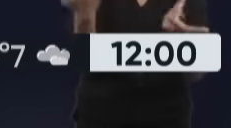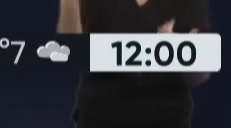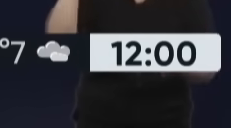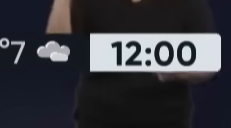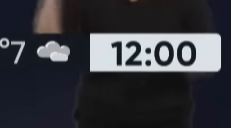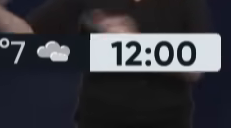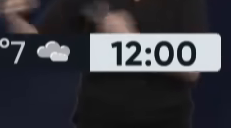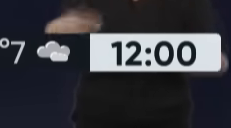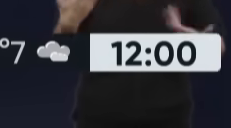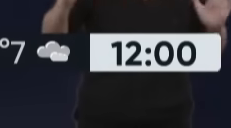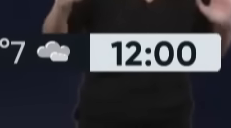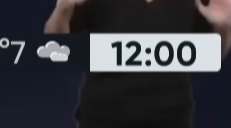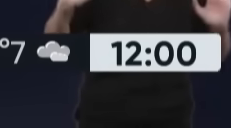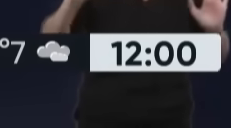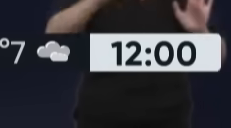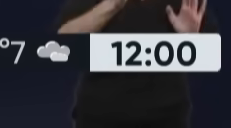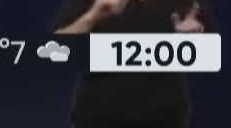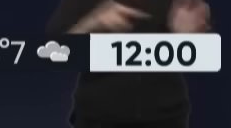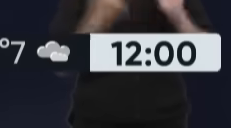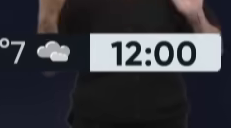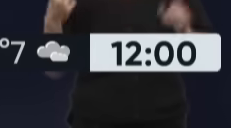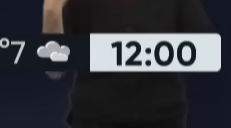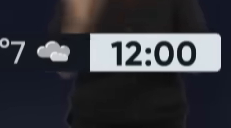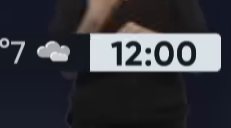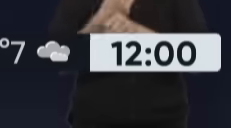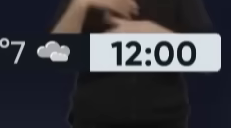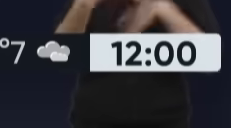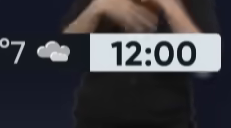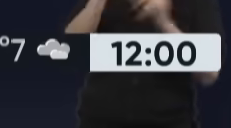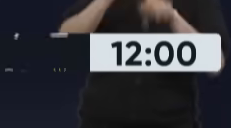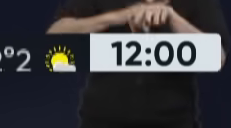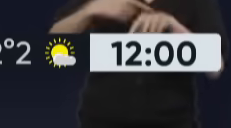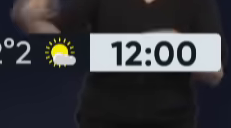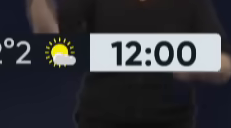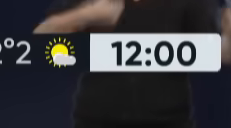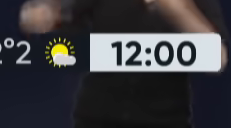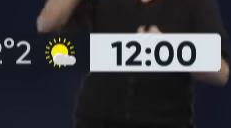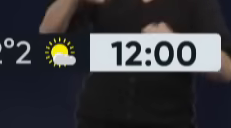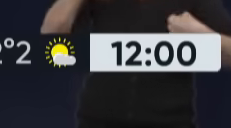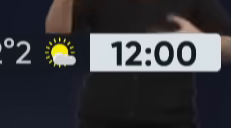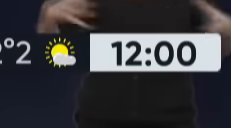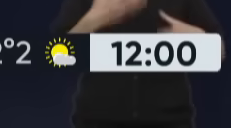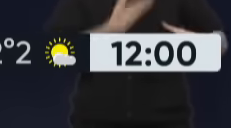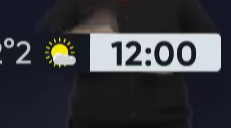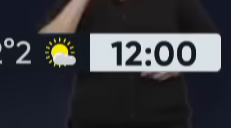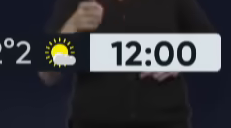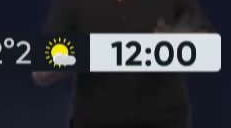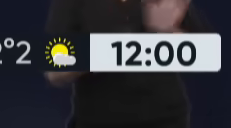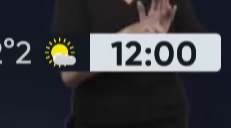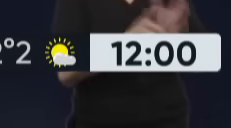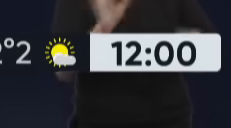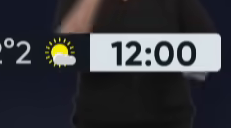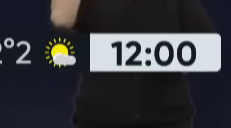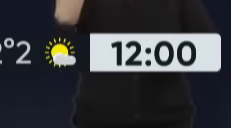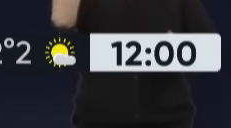otra, pero no nos podés acusar en ese marco, en ese contexto, de no cumplir la ley, de no respetar la Constitución y de